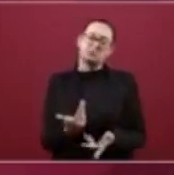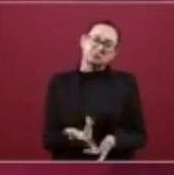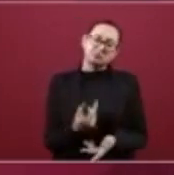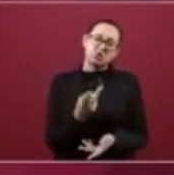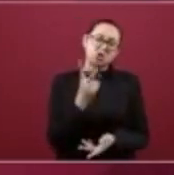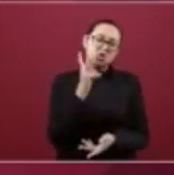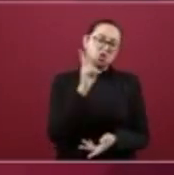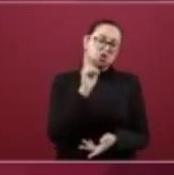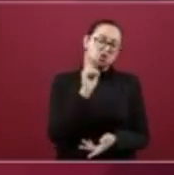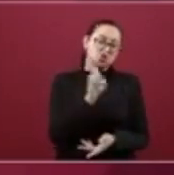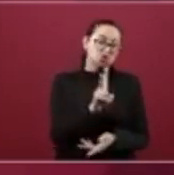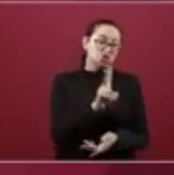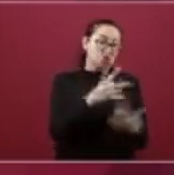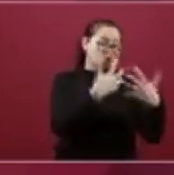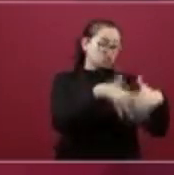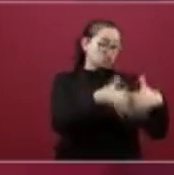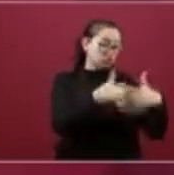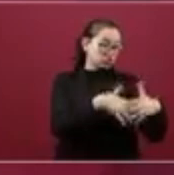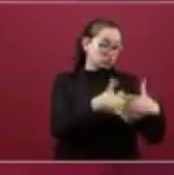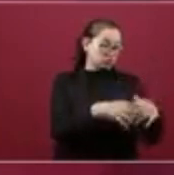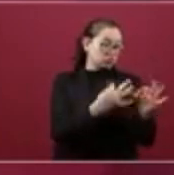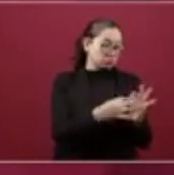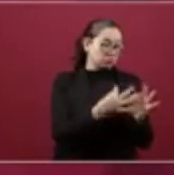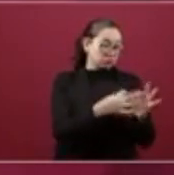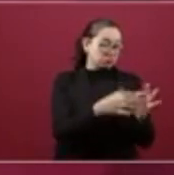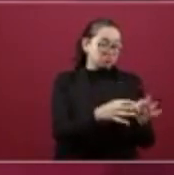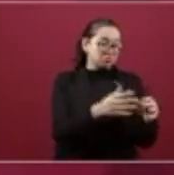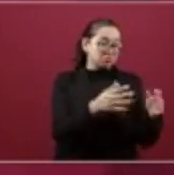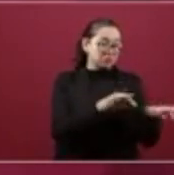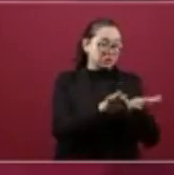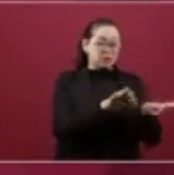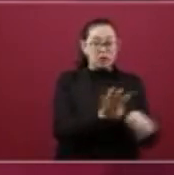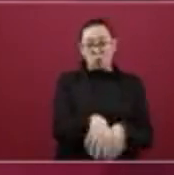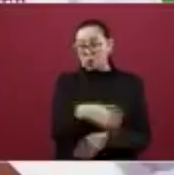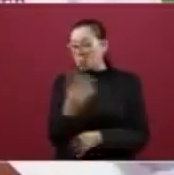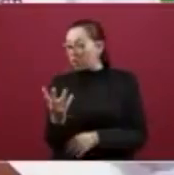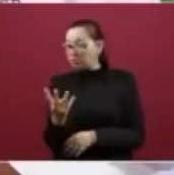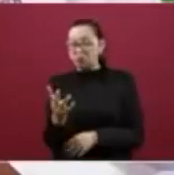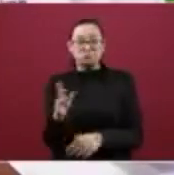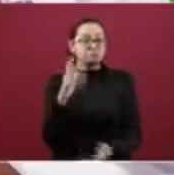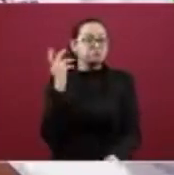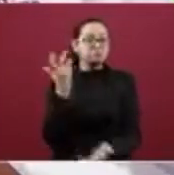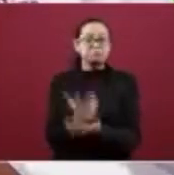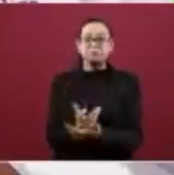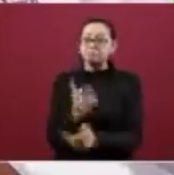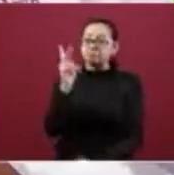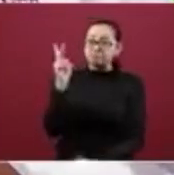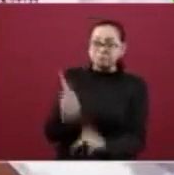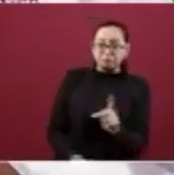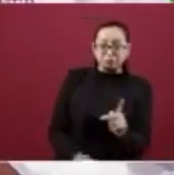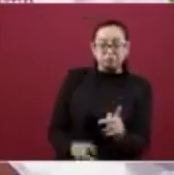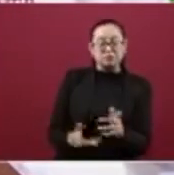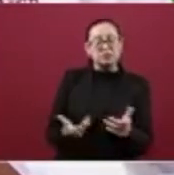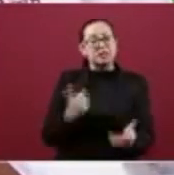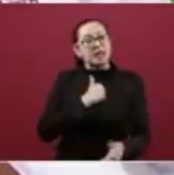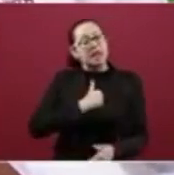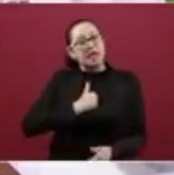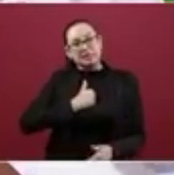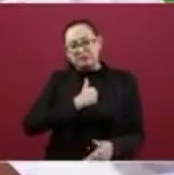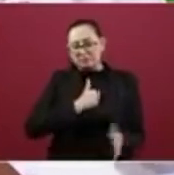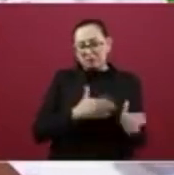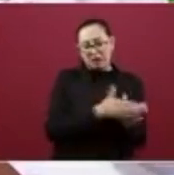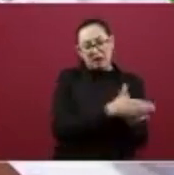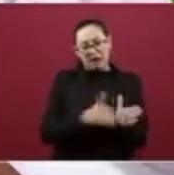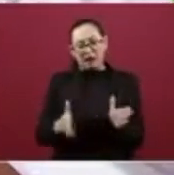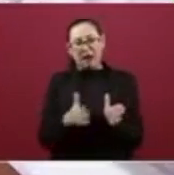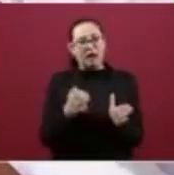2 refinerías trabajando, 4 estaban fuera. Todo el mes, la mitad del mes de enero y